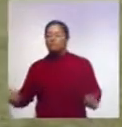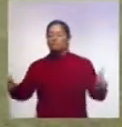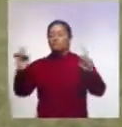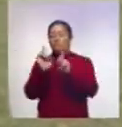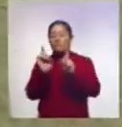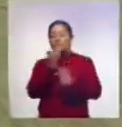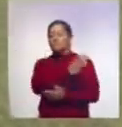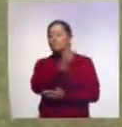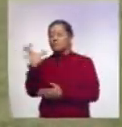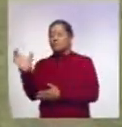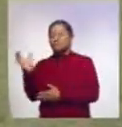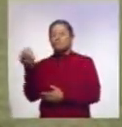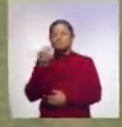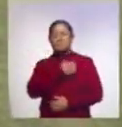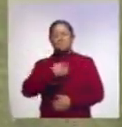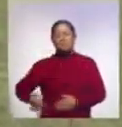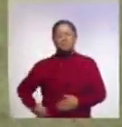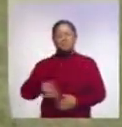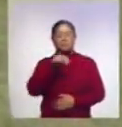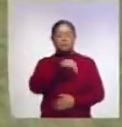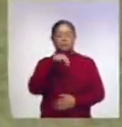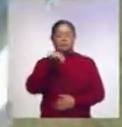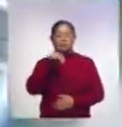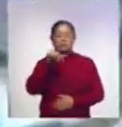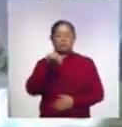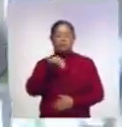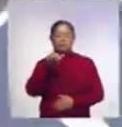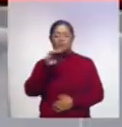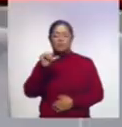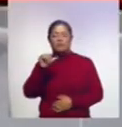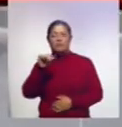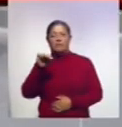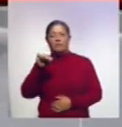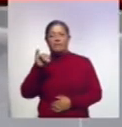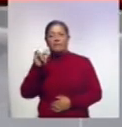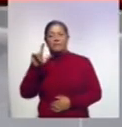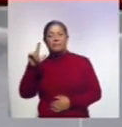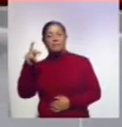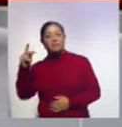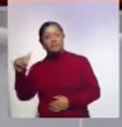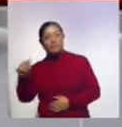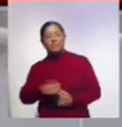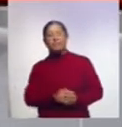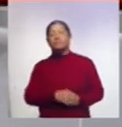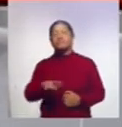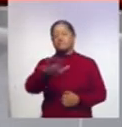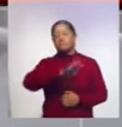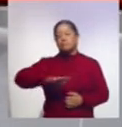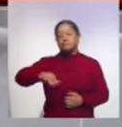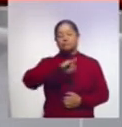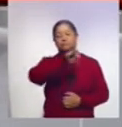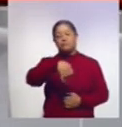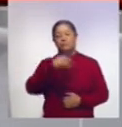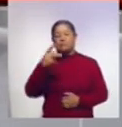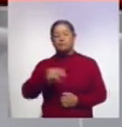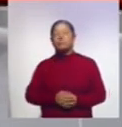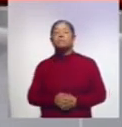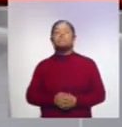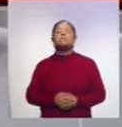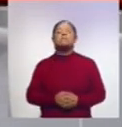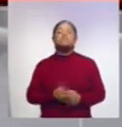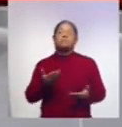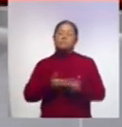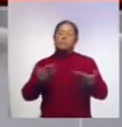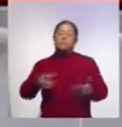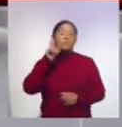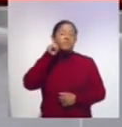Brindis del municipio de Nanacamilpa. Y bueno, pues es tiempo de hablar también de fútbol, pero de lo que va a suceder